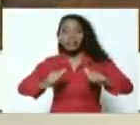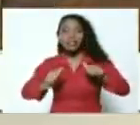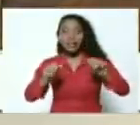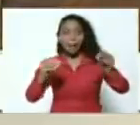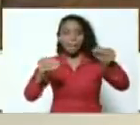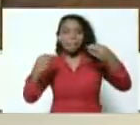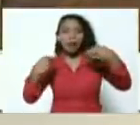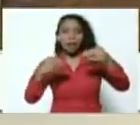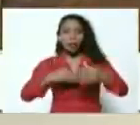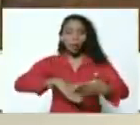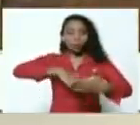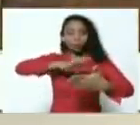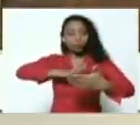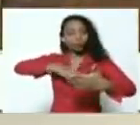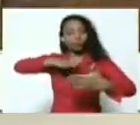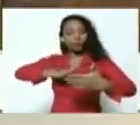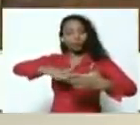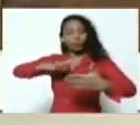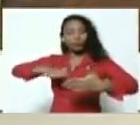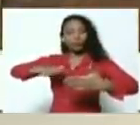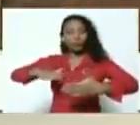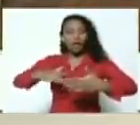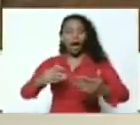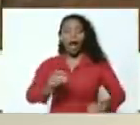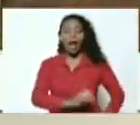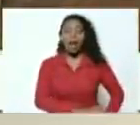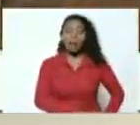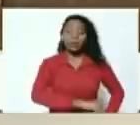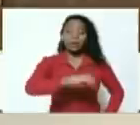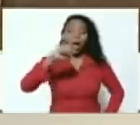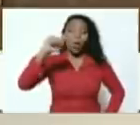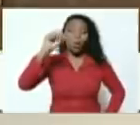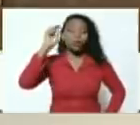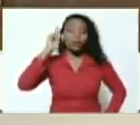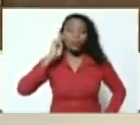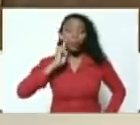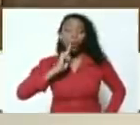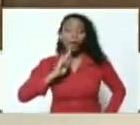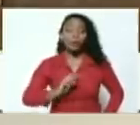pintor. El libertador Simón Bolívar